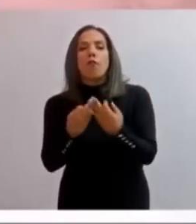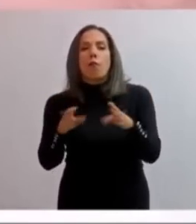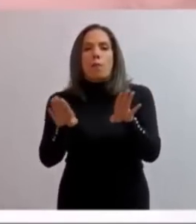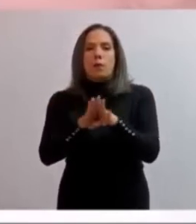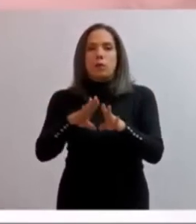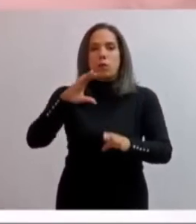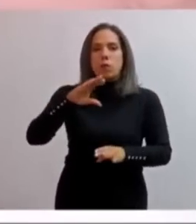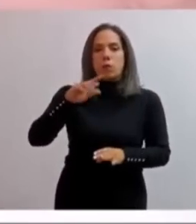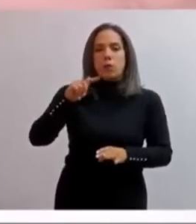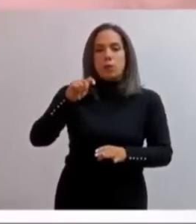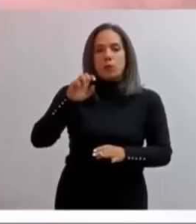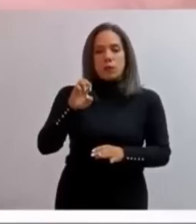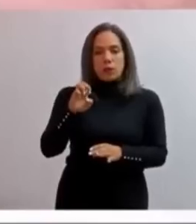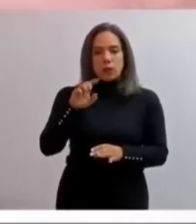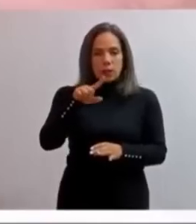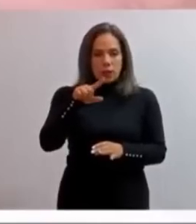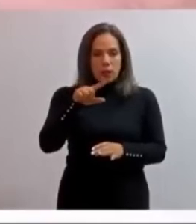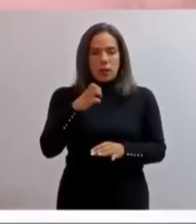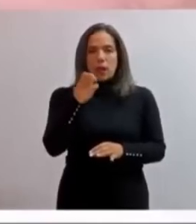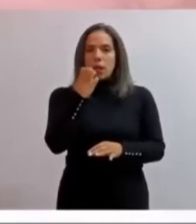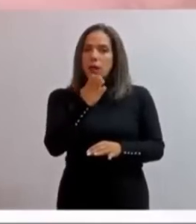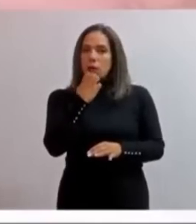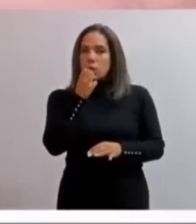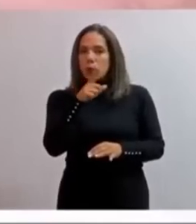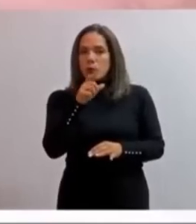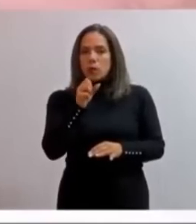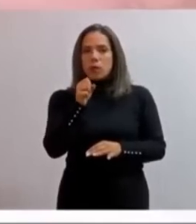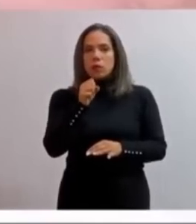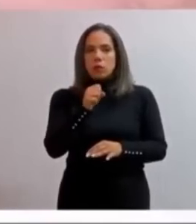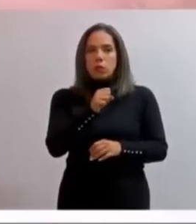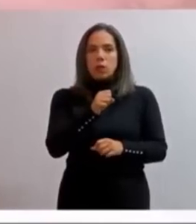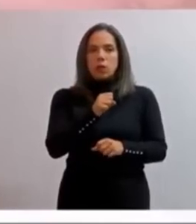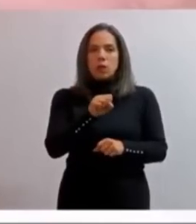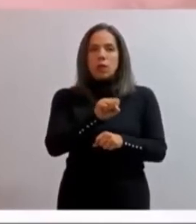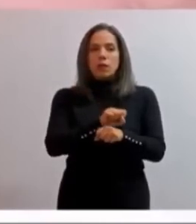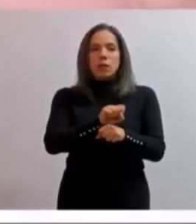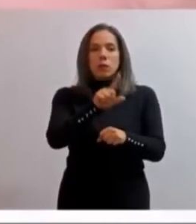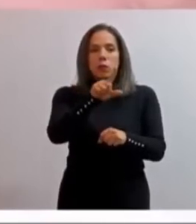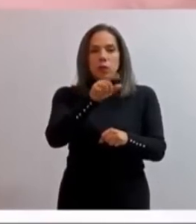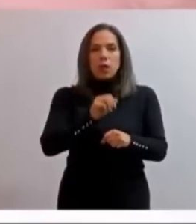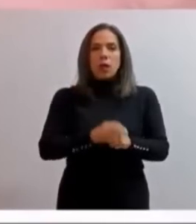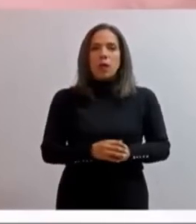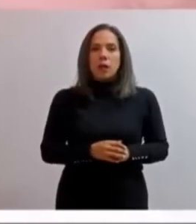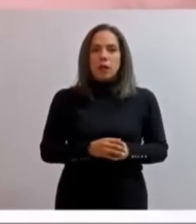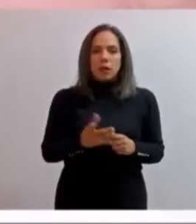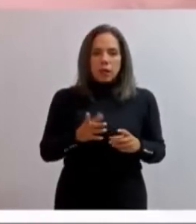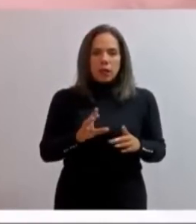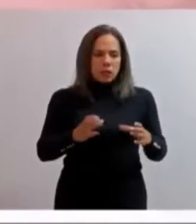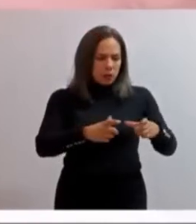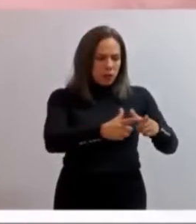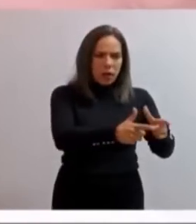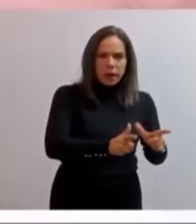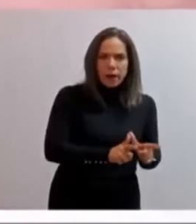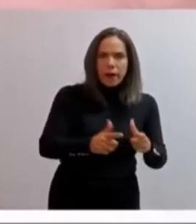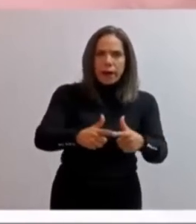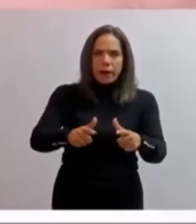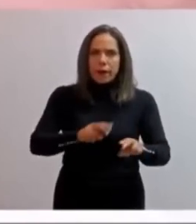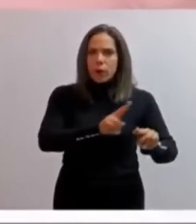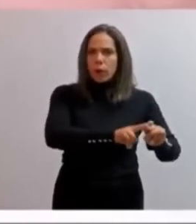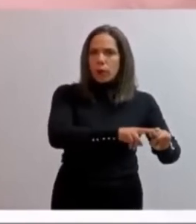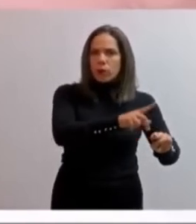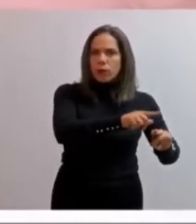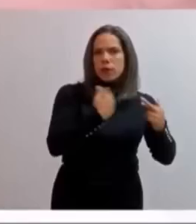técnico en una escuela secundaria, donde podemos ver que los maestros se organizaron en distintos grupos